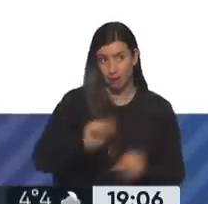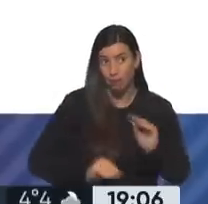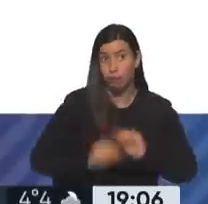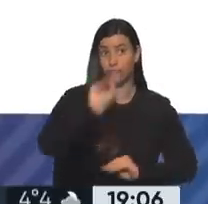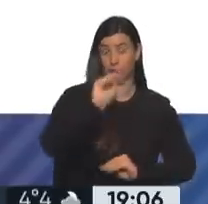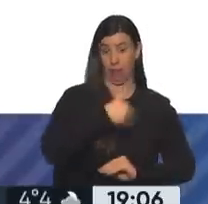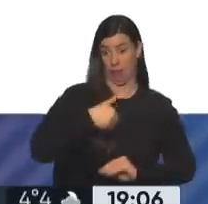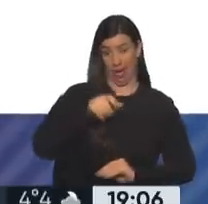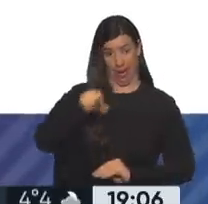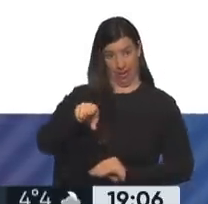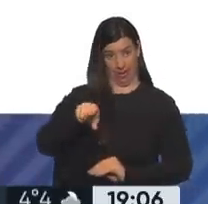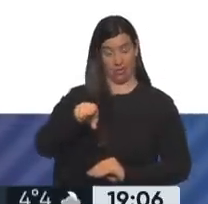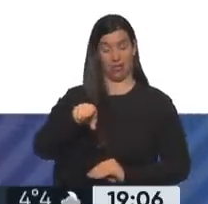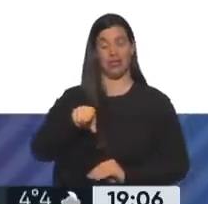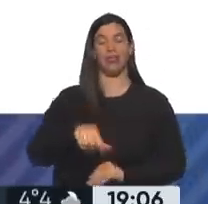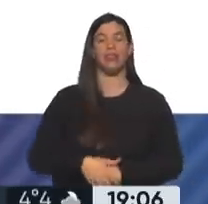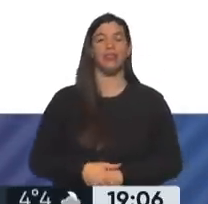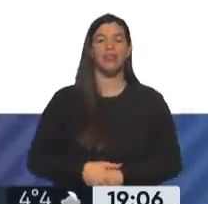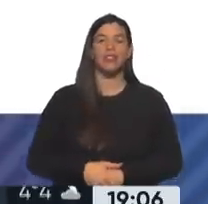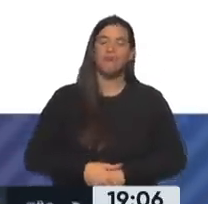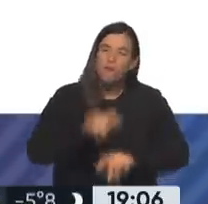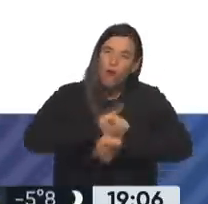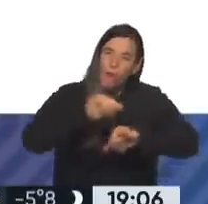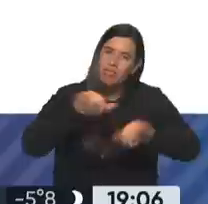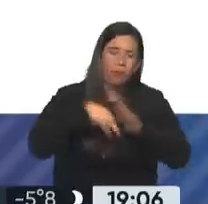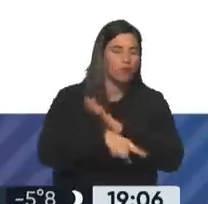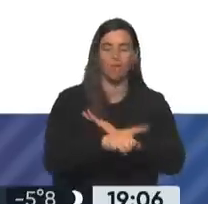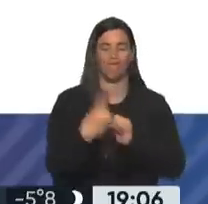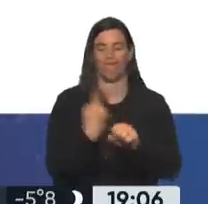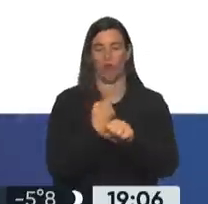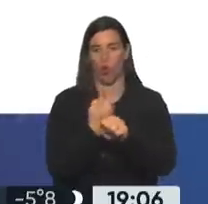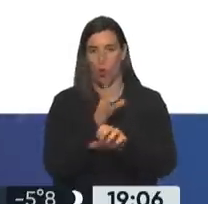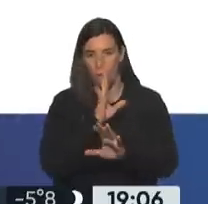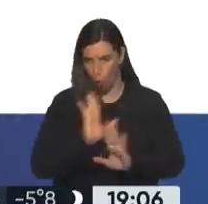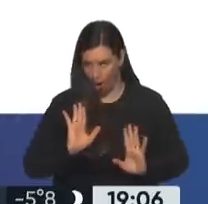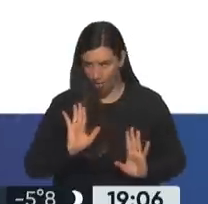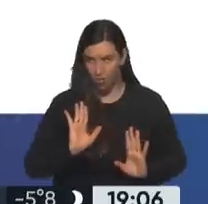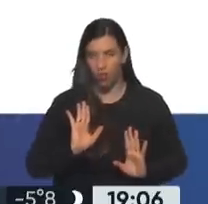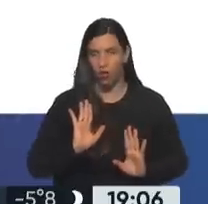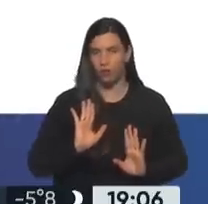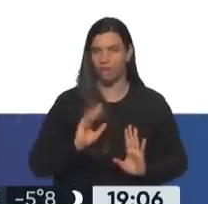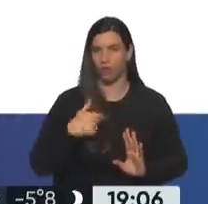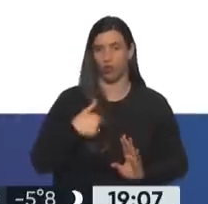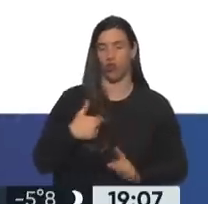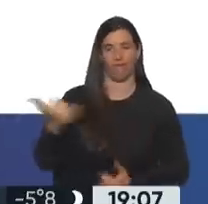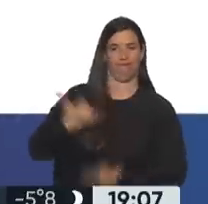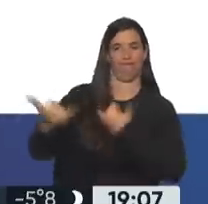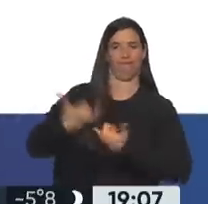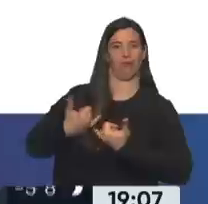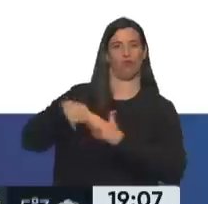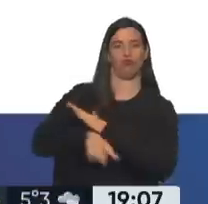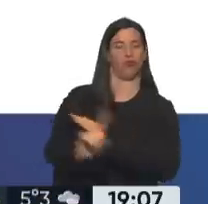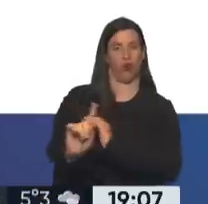Rita Verón. No podemos dar demasiada información, yo tampoco estoy totalmente formada sobre los detalles, pero hay información que